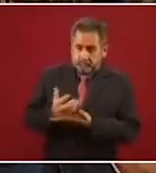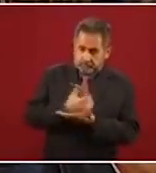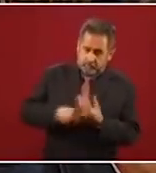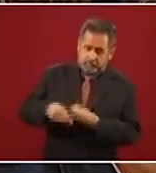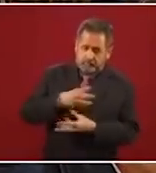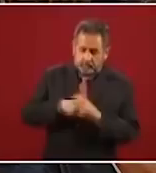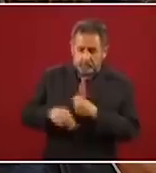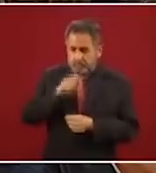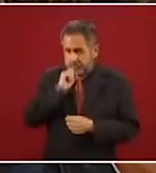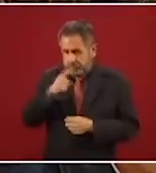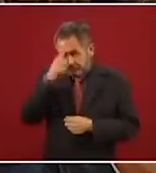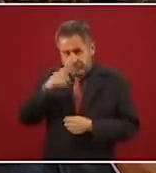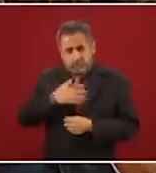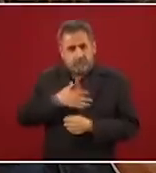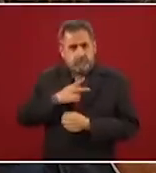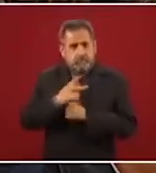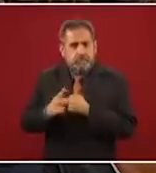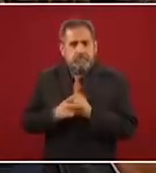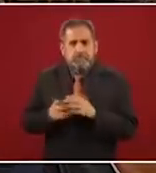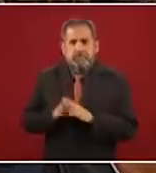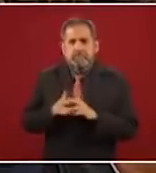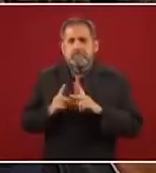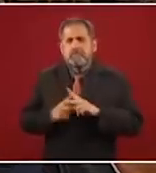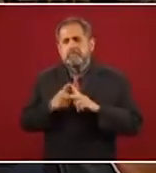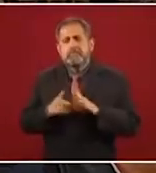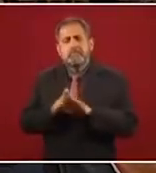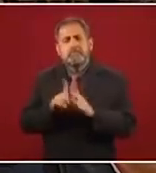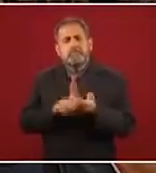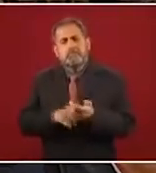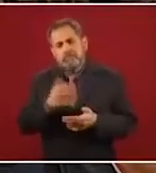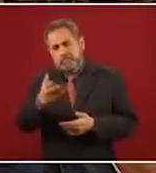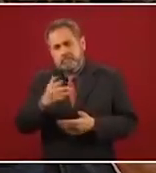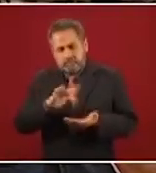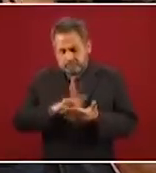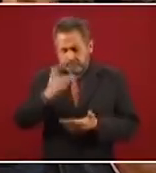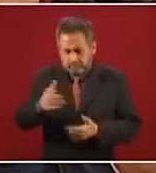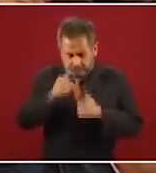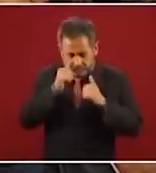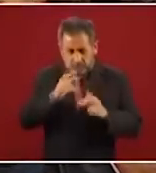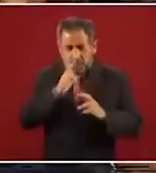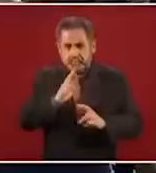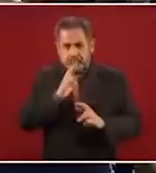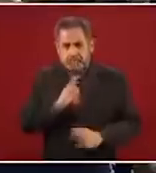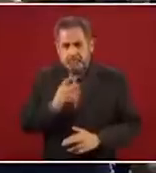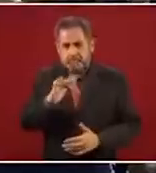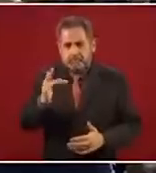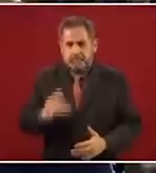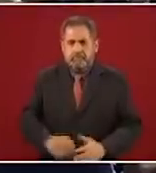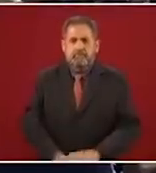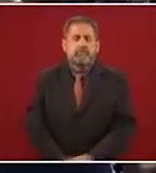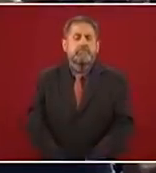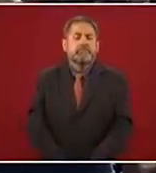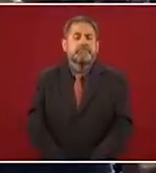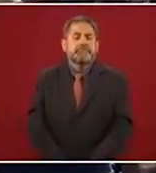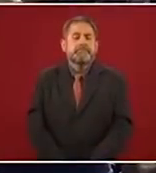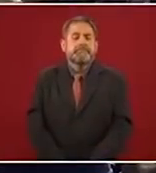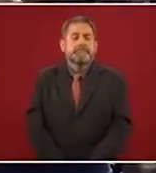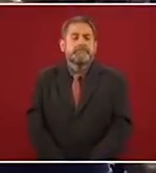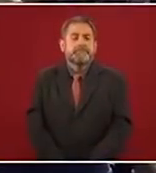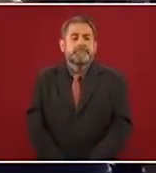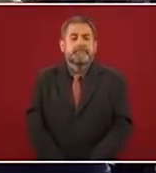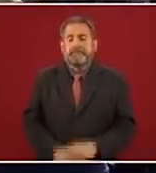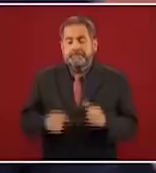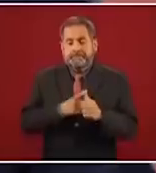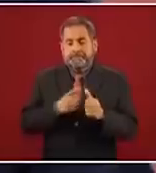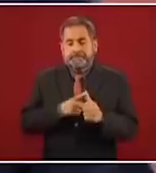una riqueza también para el país. ¿Qué cifras me tiene al respecto? Gracias por sus dos respuestas, señor. Sí, bueno, lo primero, yo